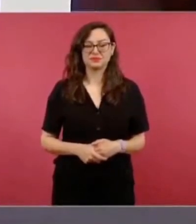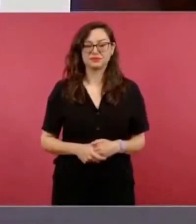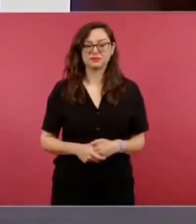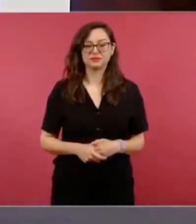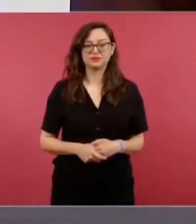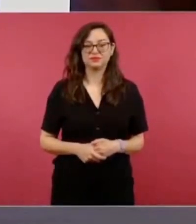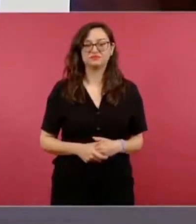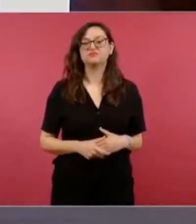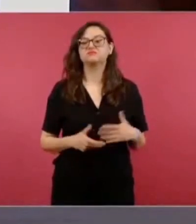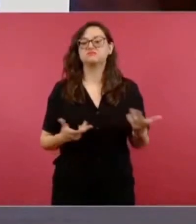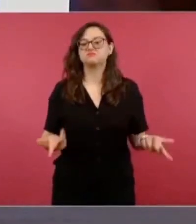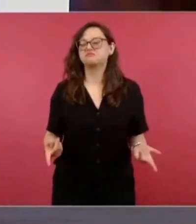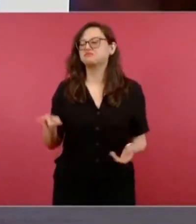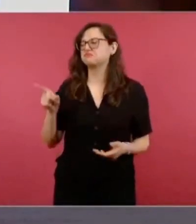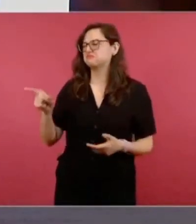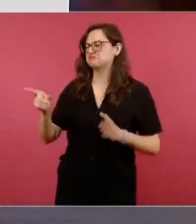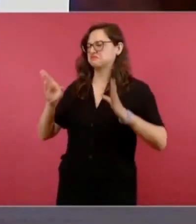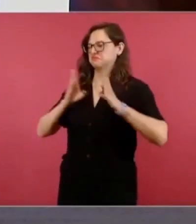Ustedes hagan su trabajo y nosotros